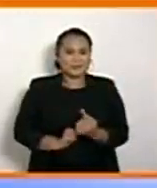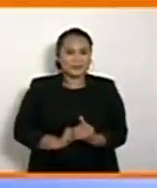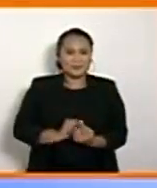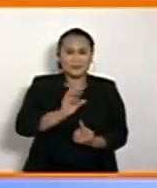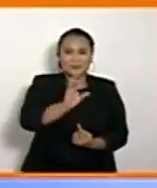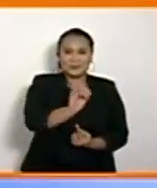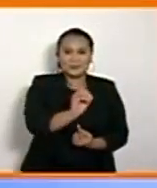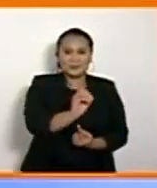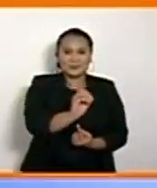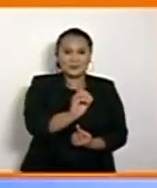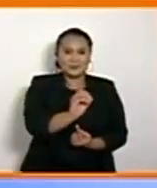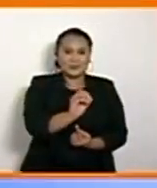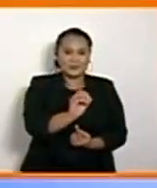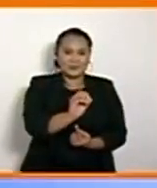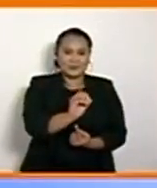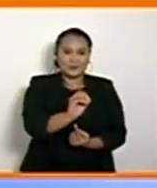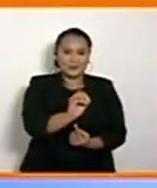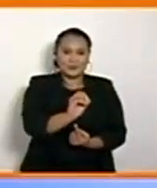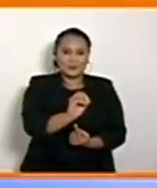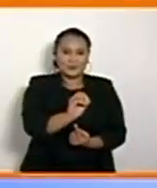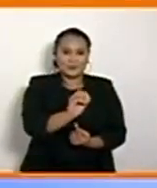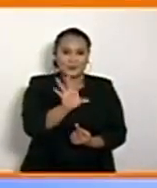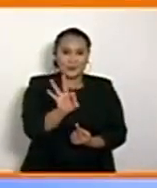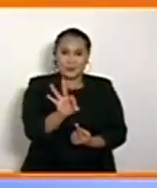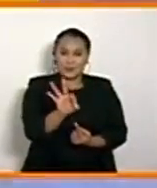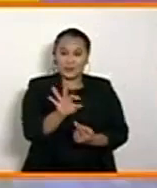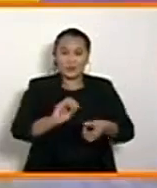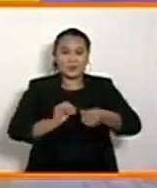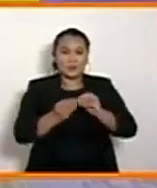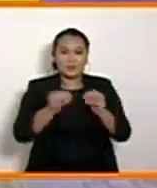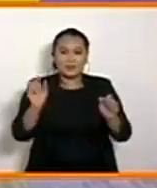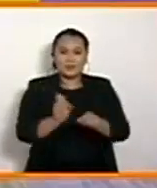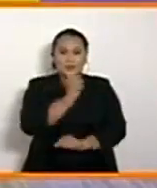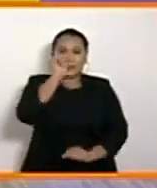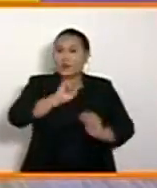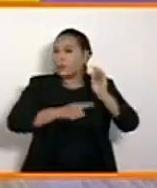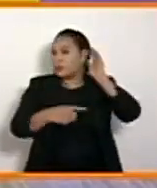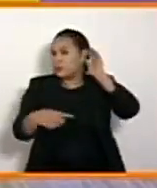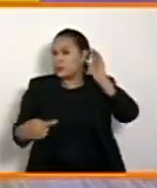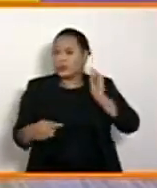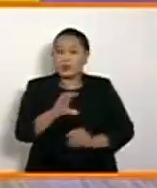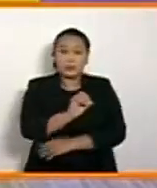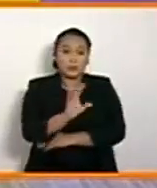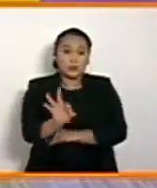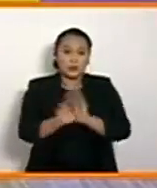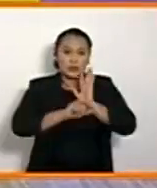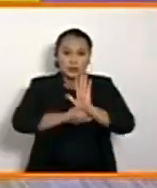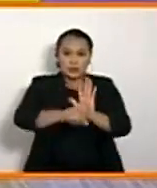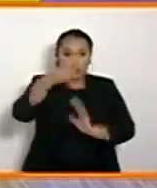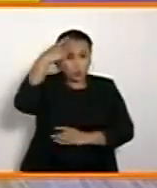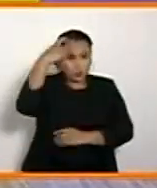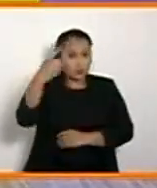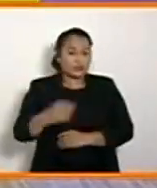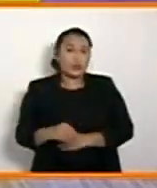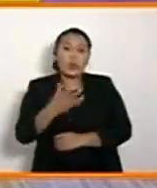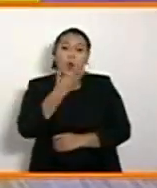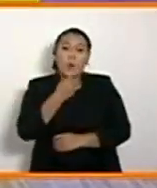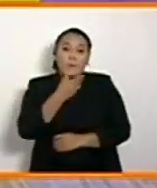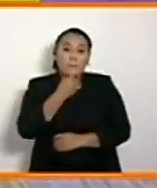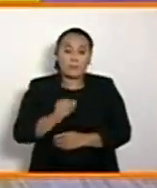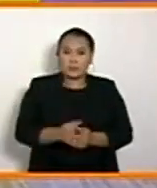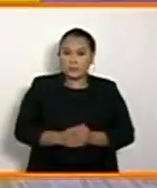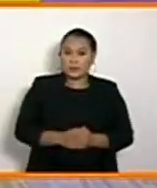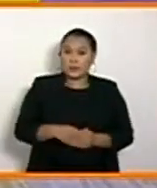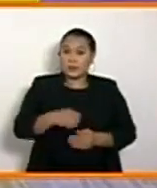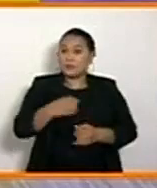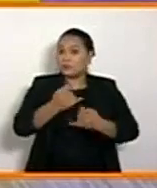segundo dígito. Es el 9. El número ganador en la tierra es el 09 con su símbolo y sueños hombre. Continuamos junto a Multi-X con